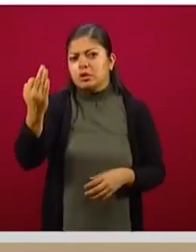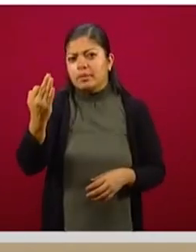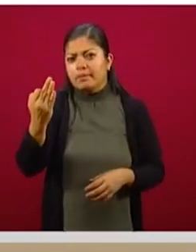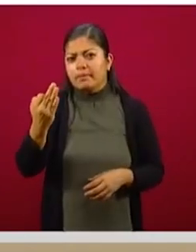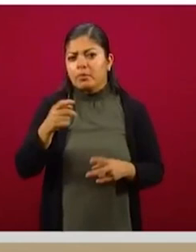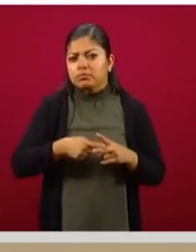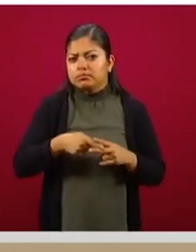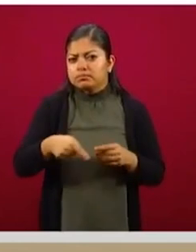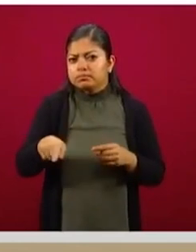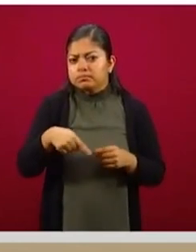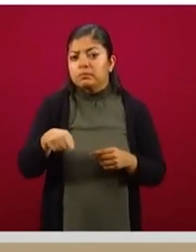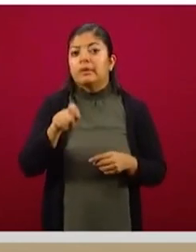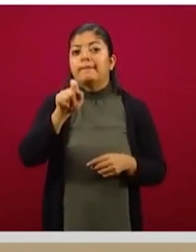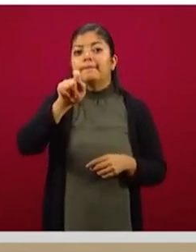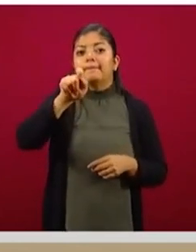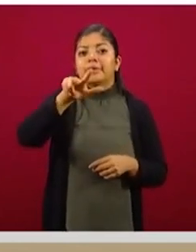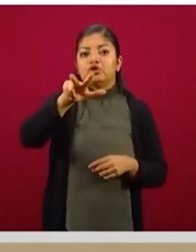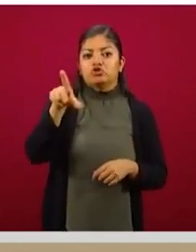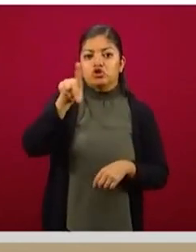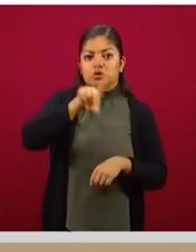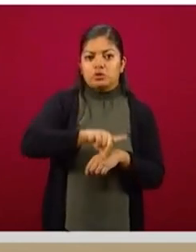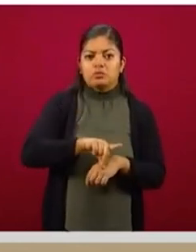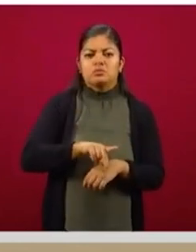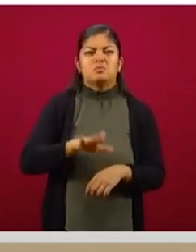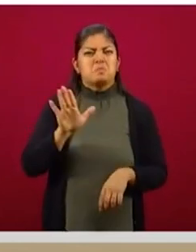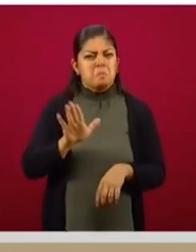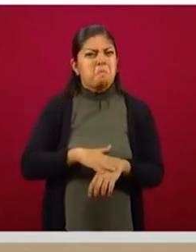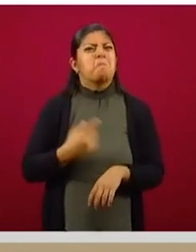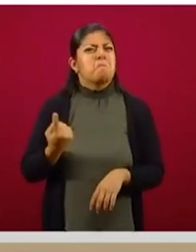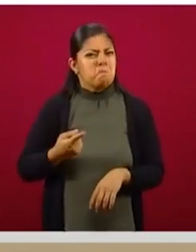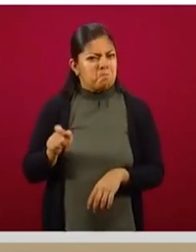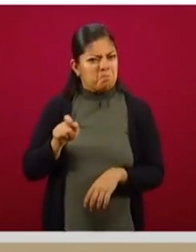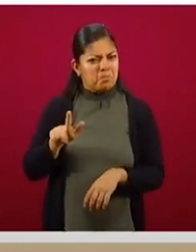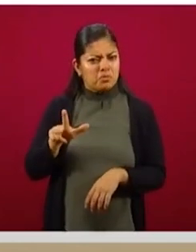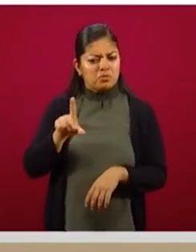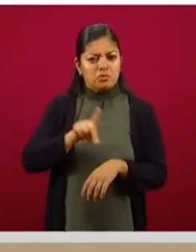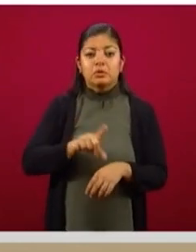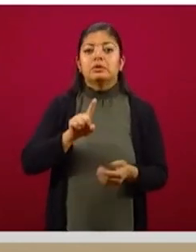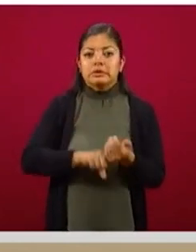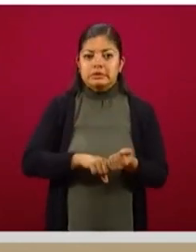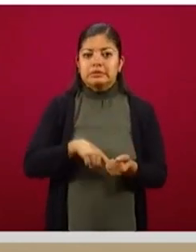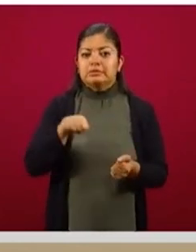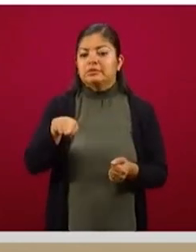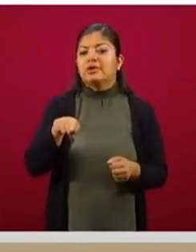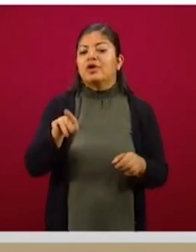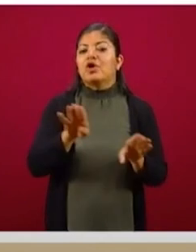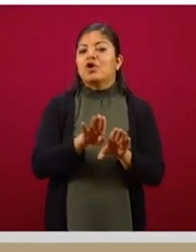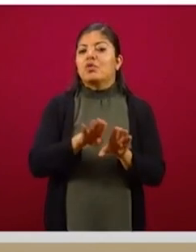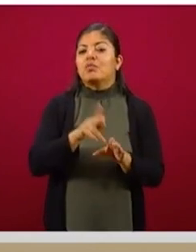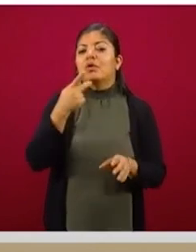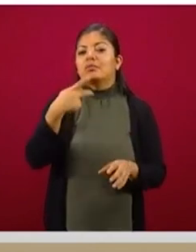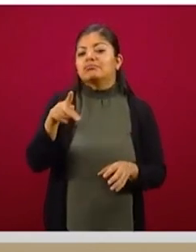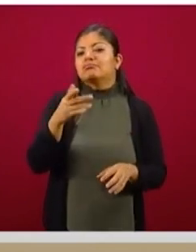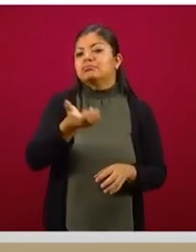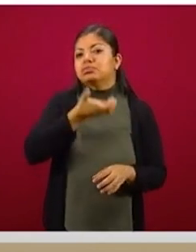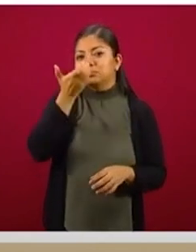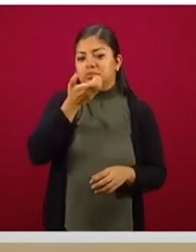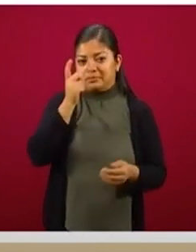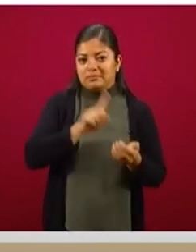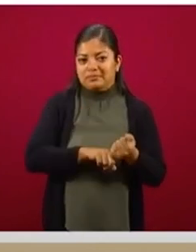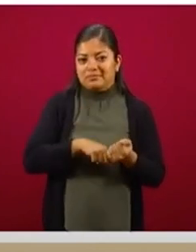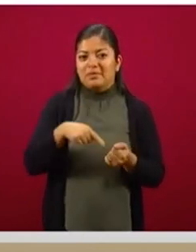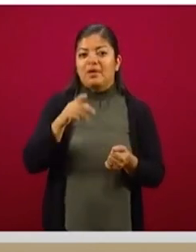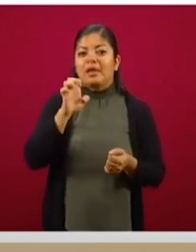¿Por qué 28 días? Porque de manera convencional, es hasta cierto punto arbitrario, pero en la epidemiología aplicada